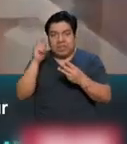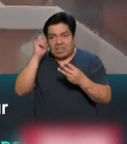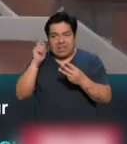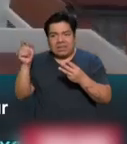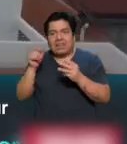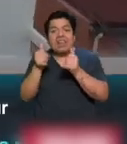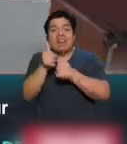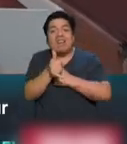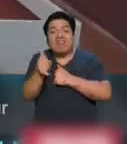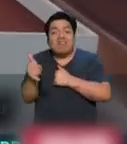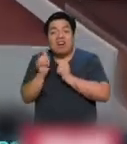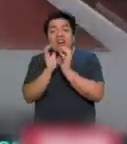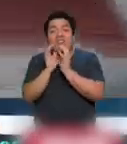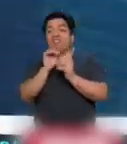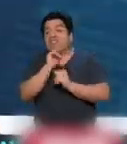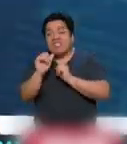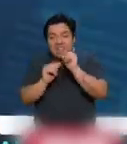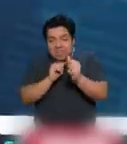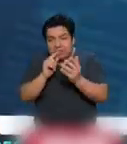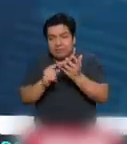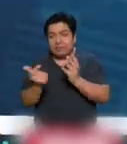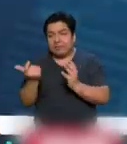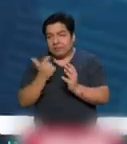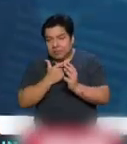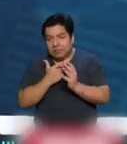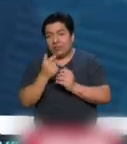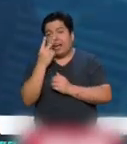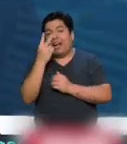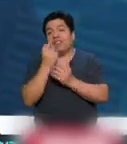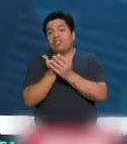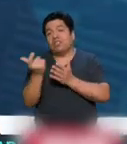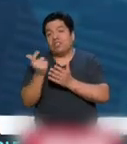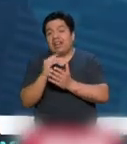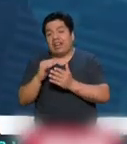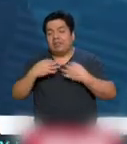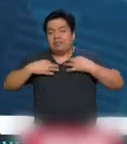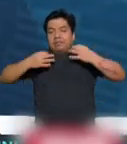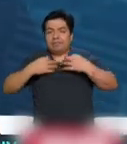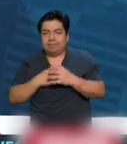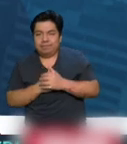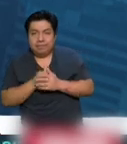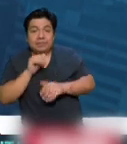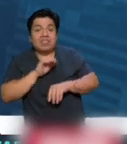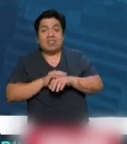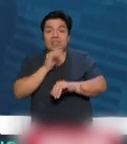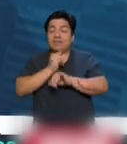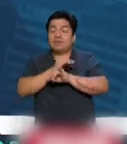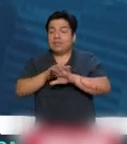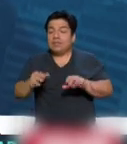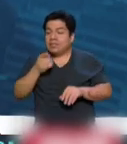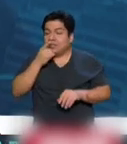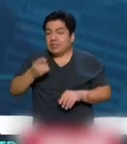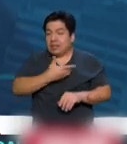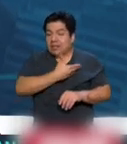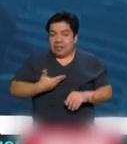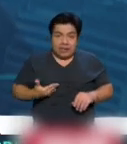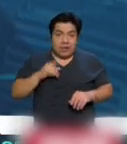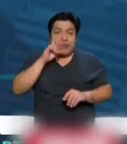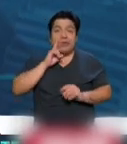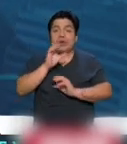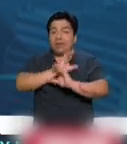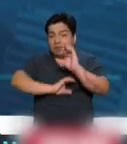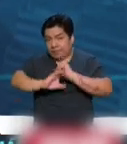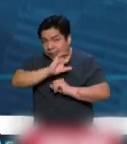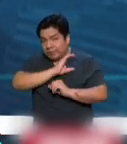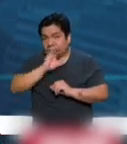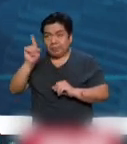del Infonavit o Foviste y tener un ingreso menor a 2 salarios mínimos. En más información le cuento que la presidenta Claudia Sheinbaum